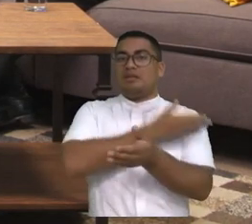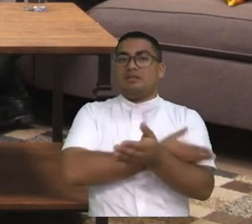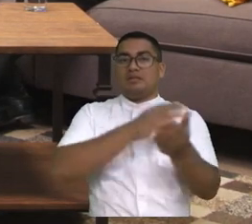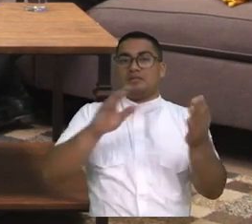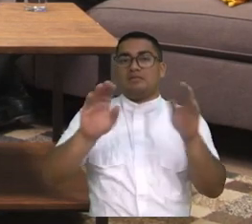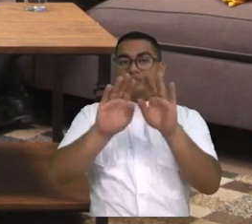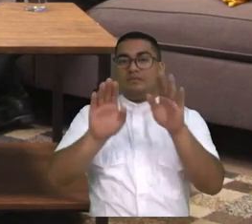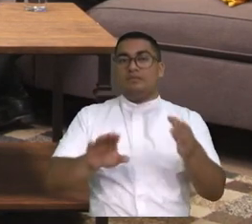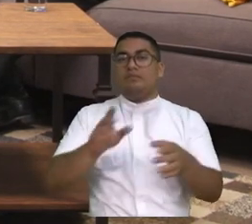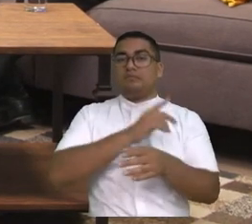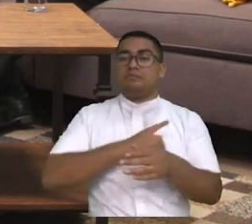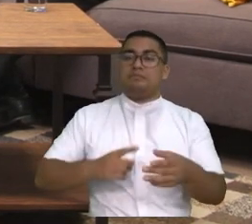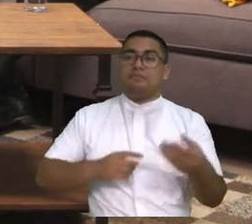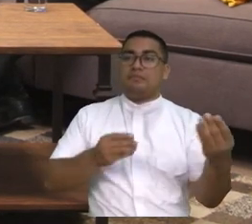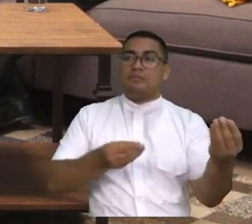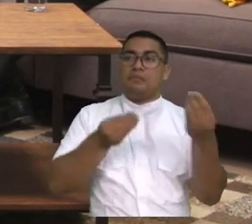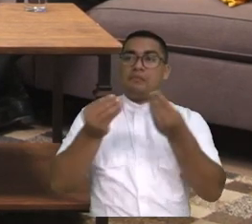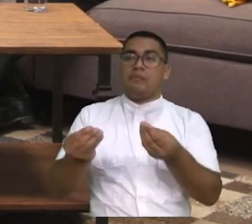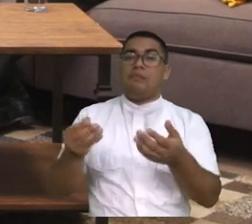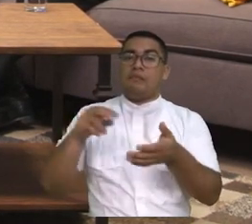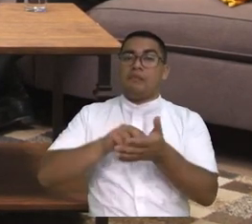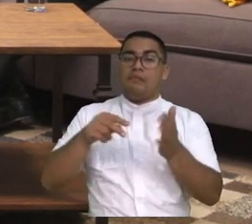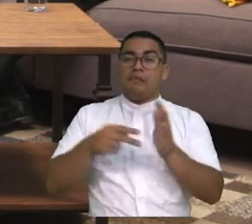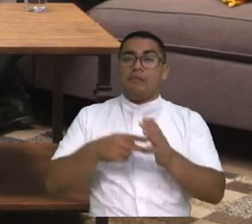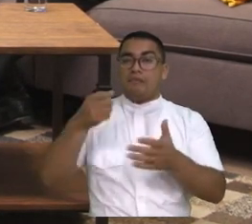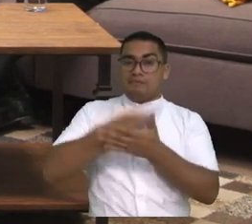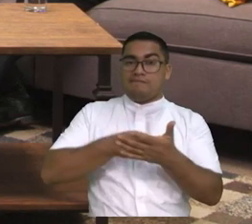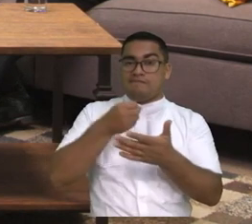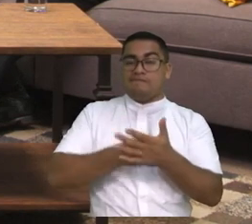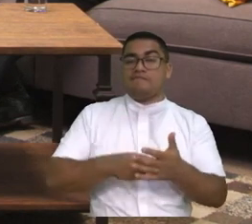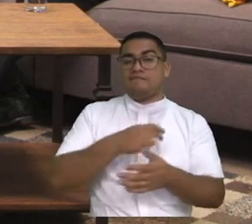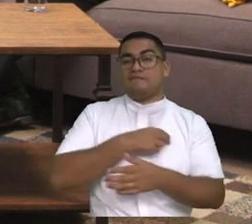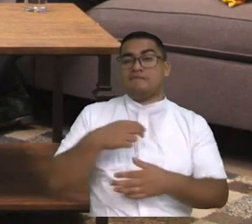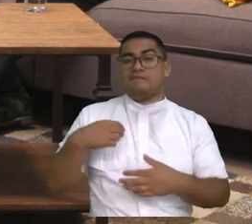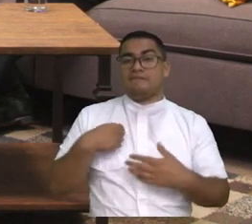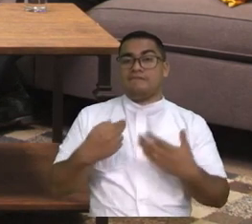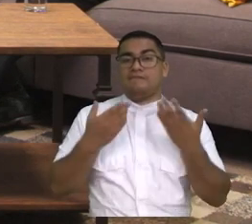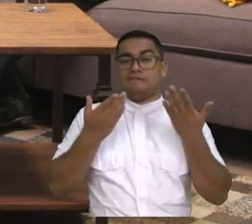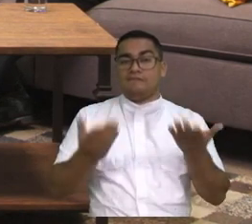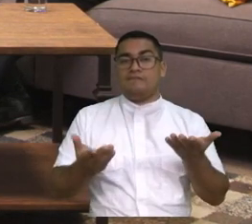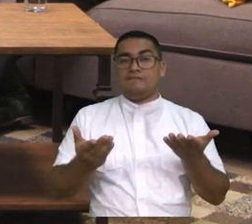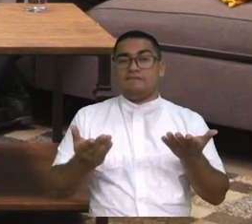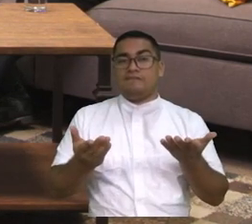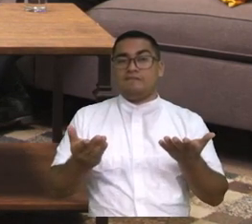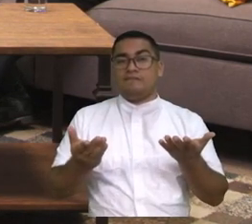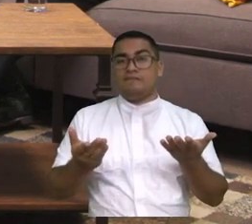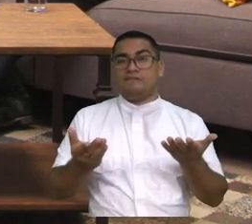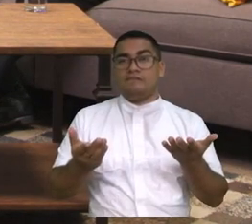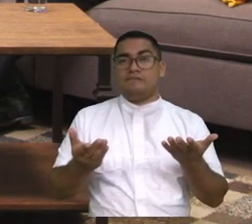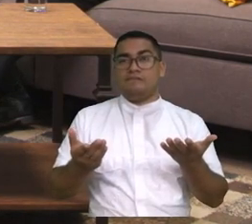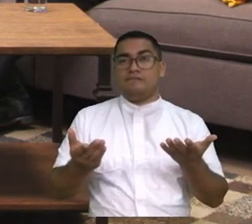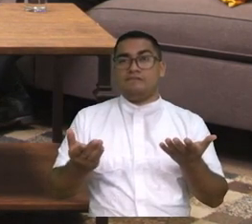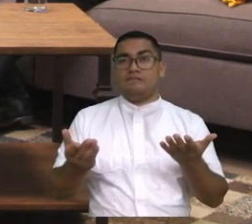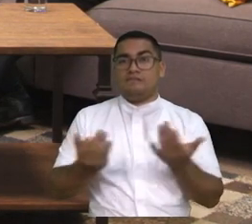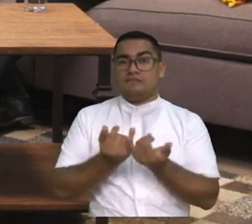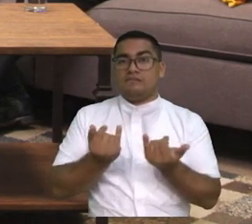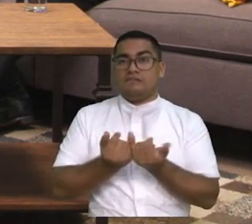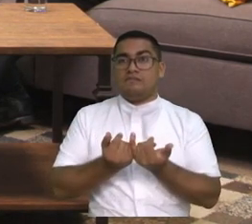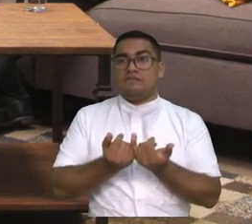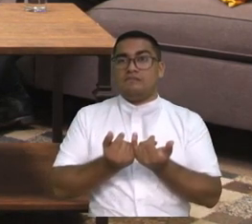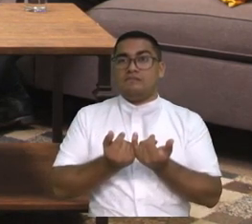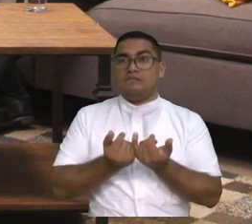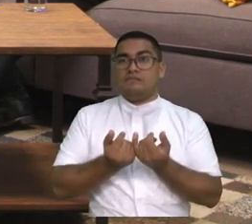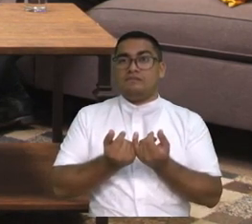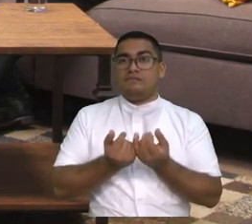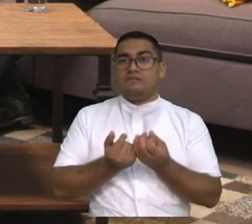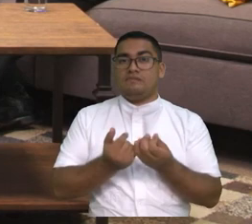Y le he entregado, pues también son parte de ese esfuerzo que se realiza, ¿no? De parte de... Usted nos regalaba una